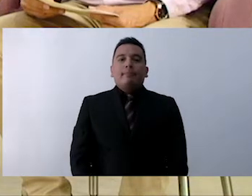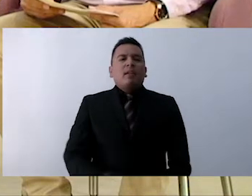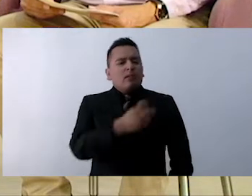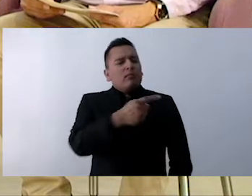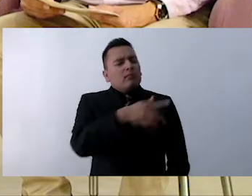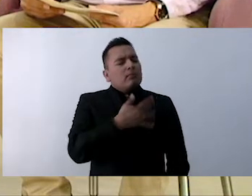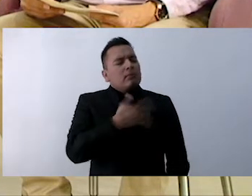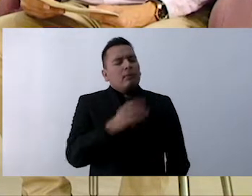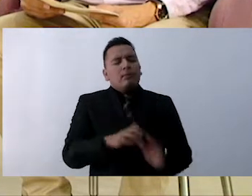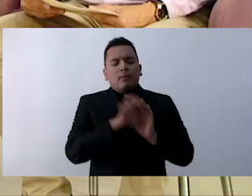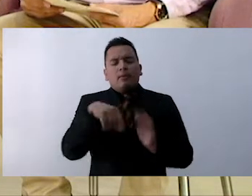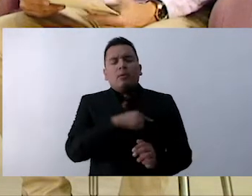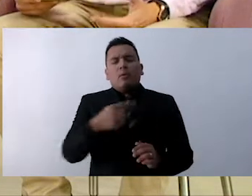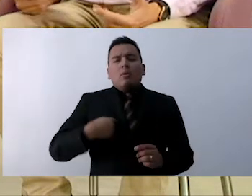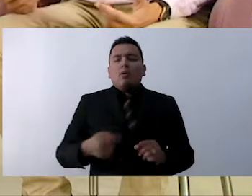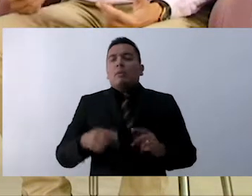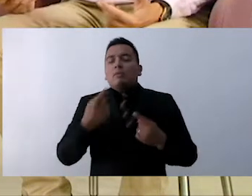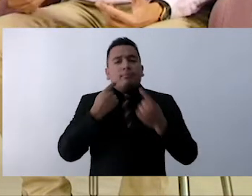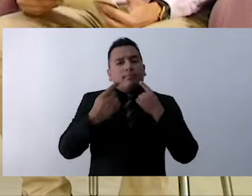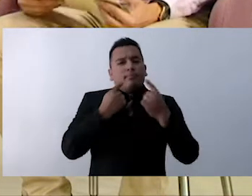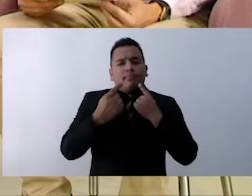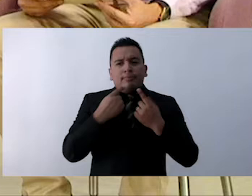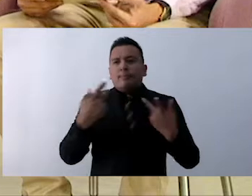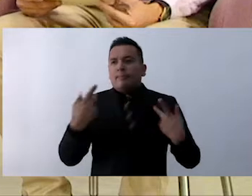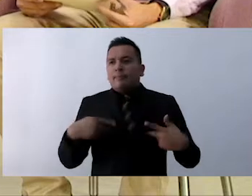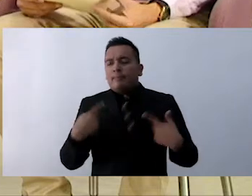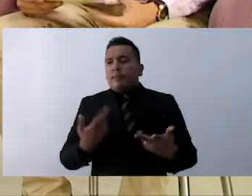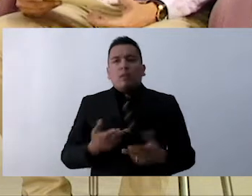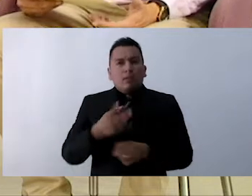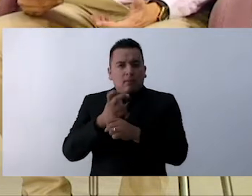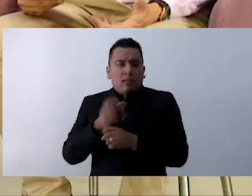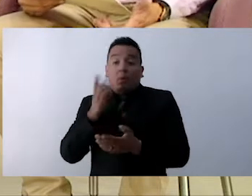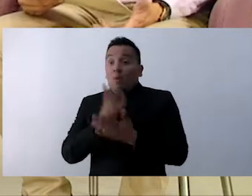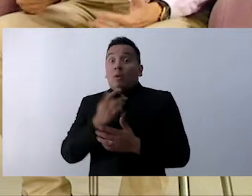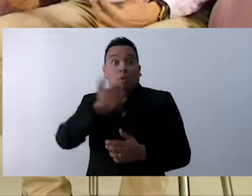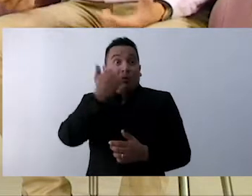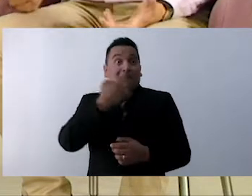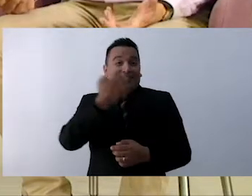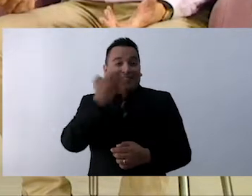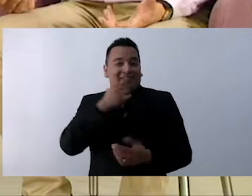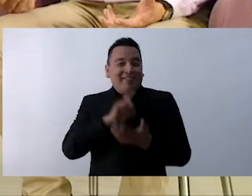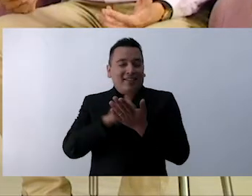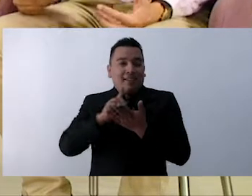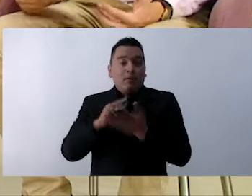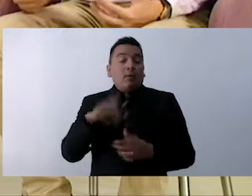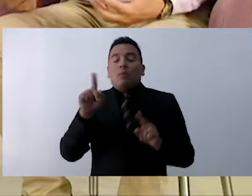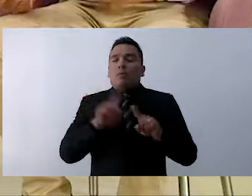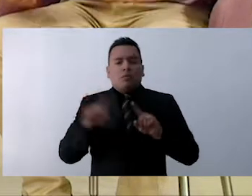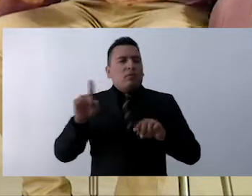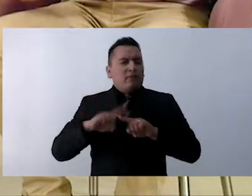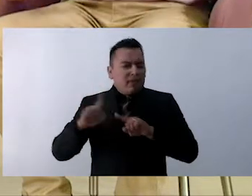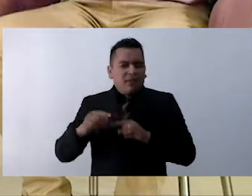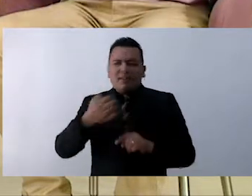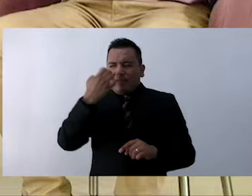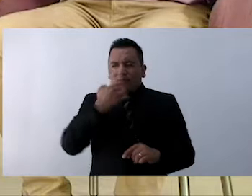país. En ese sentido, ¿tú cómo ves? Porque muchas veces cuando hablamos de participación democrática pensamos solo en los estudiantes de Derecho. No, y los